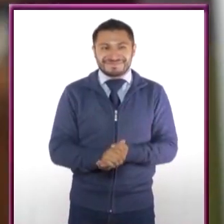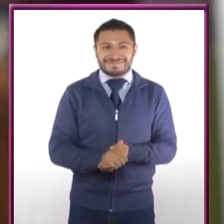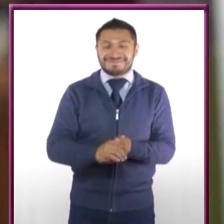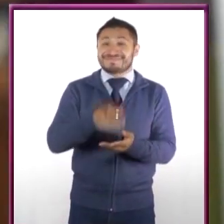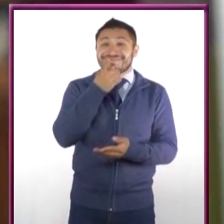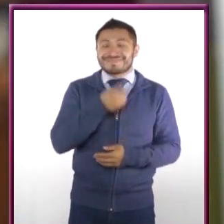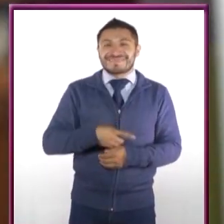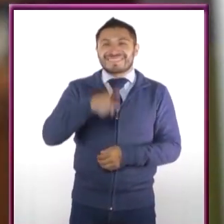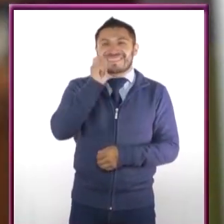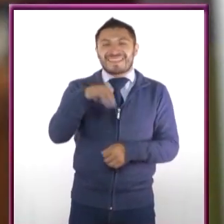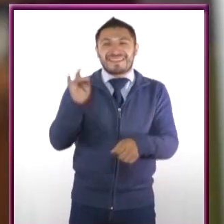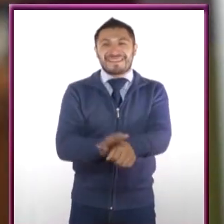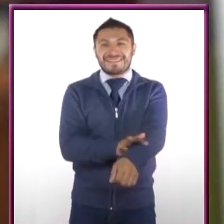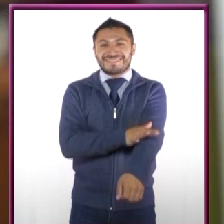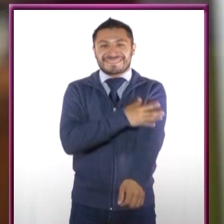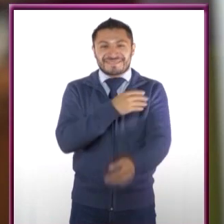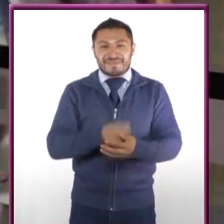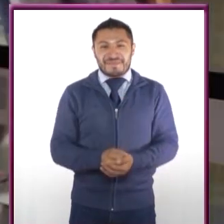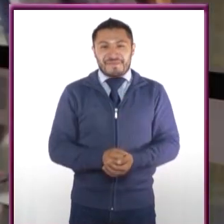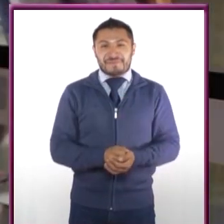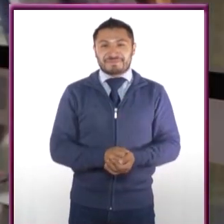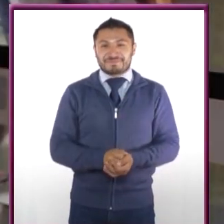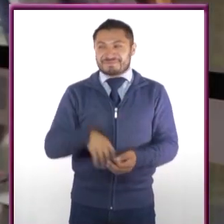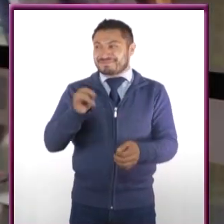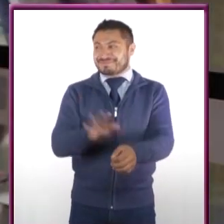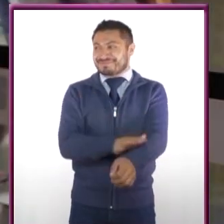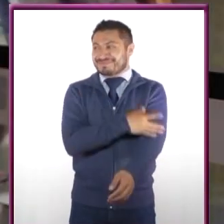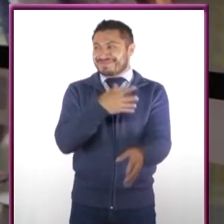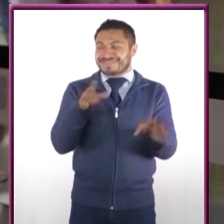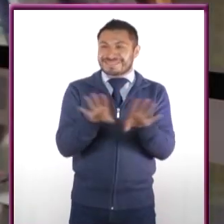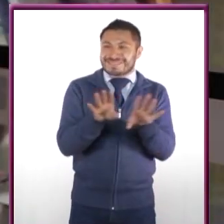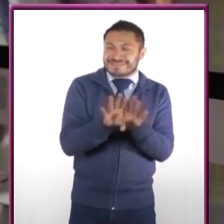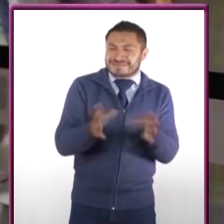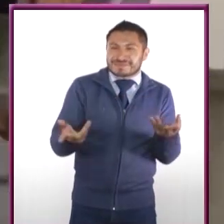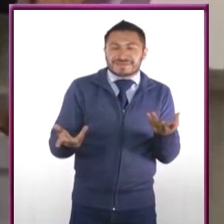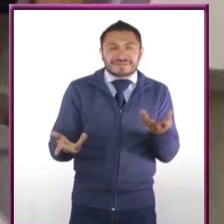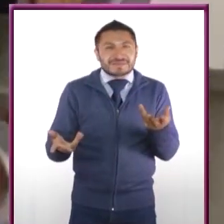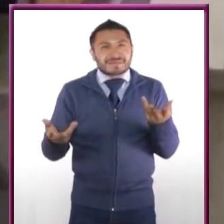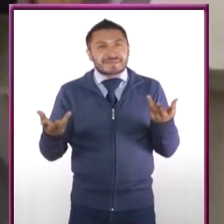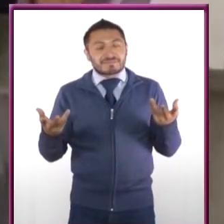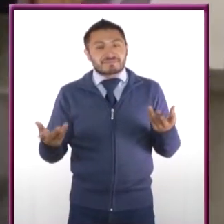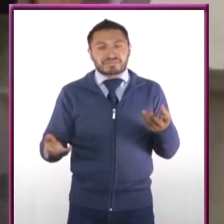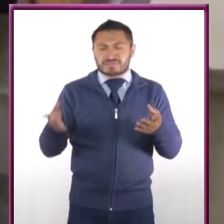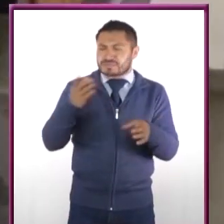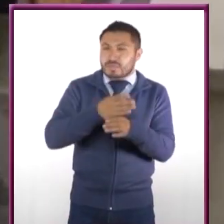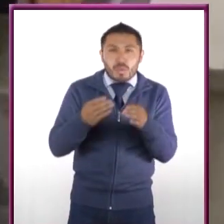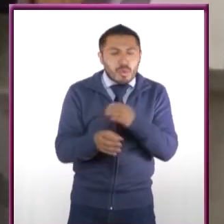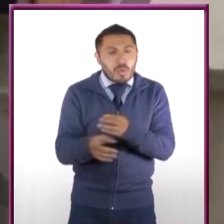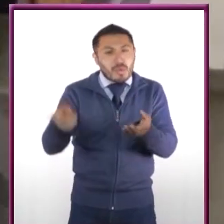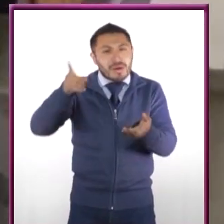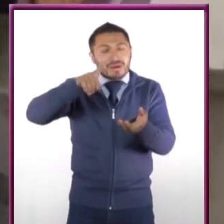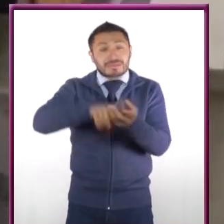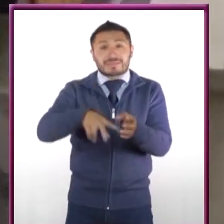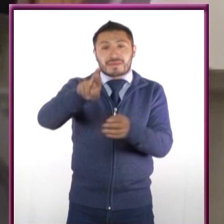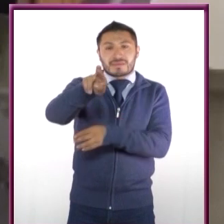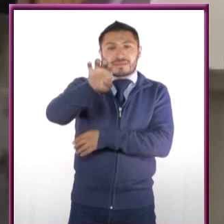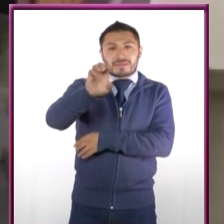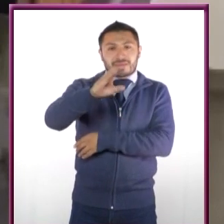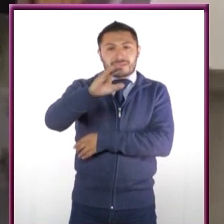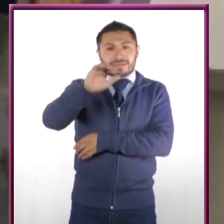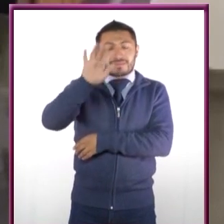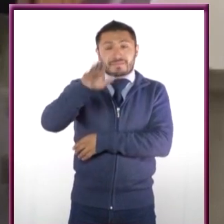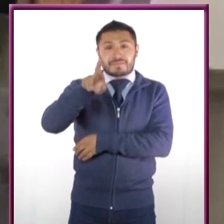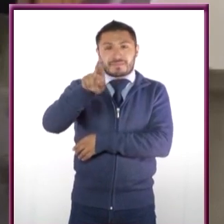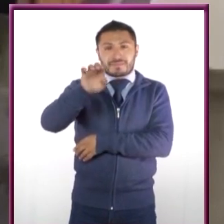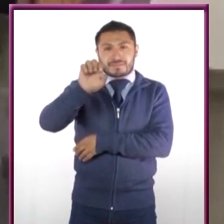Cuéntanos, ¿qué son las emociones? Las emociones son una serie de reacciones orgánicas que tenemos en el cuerpo